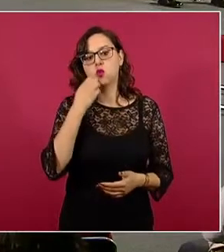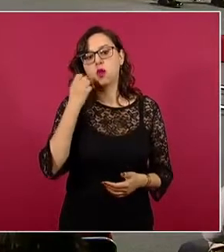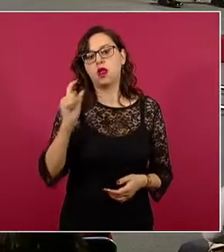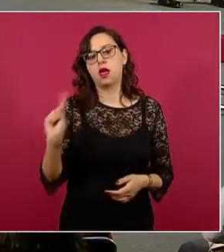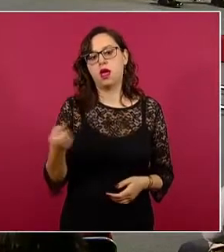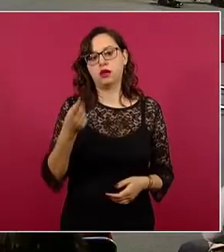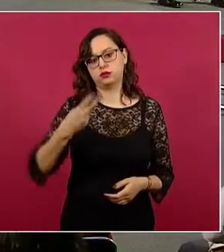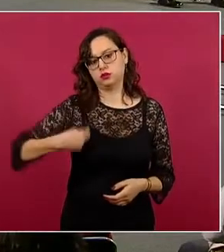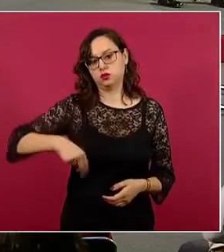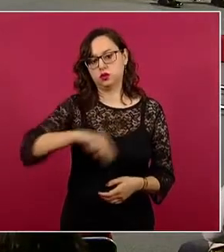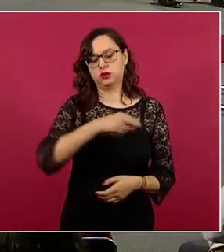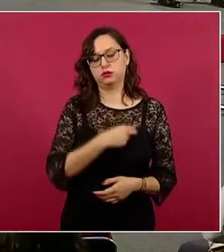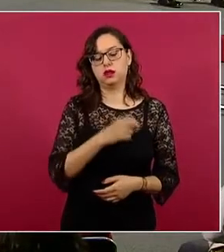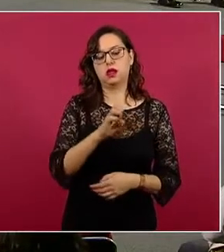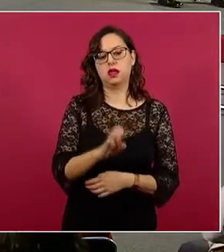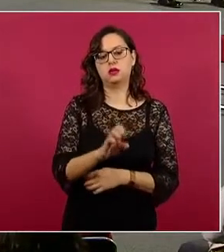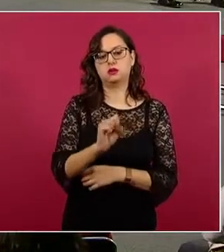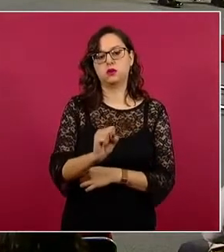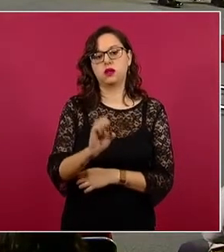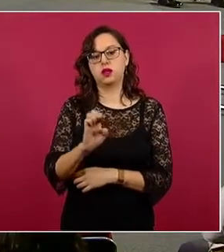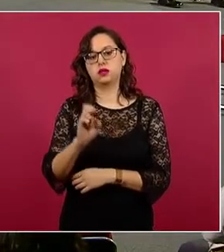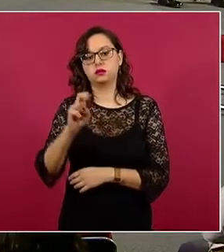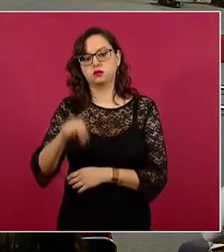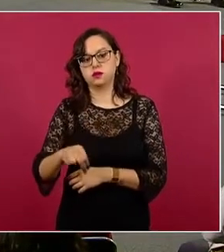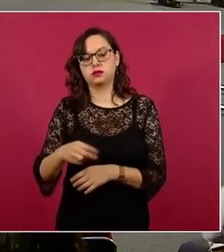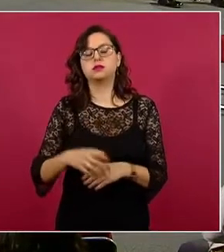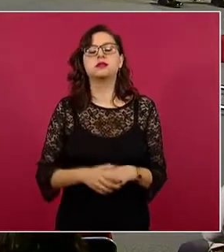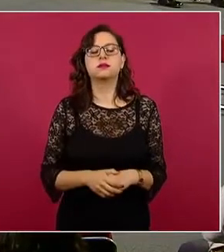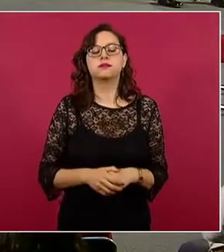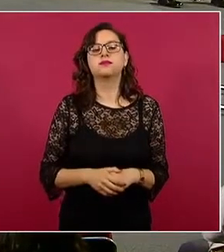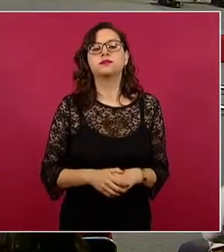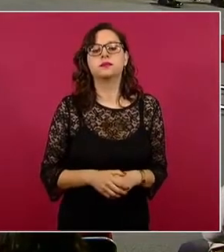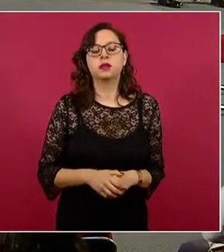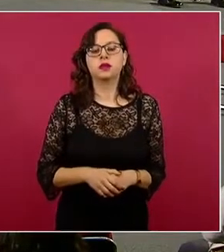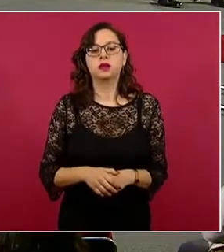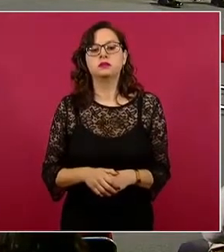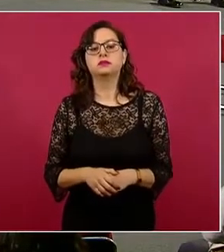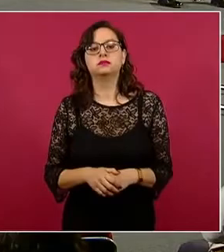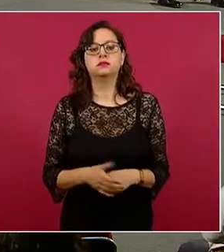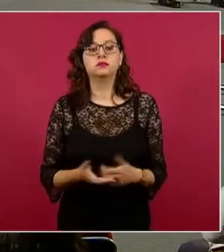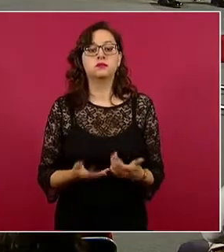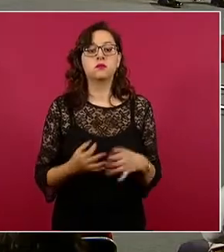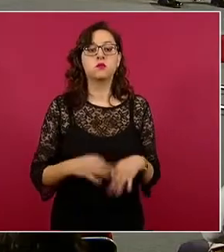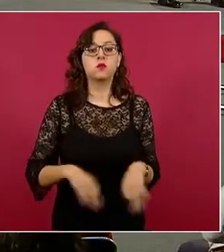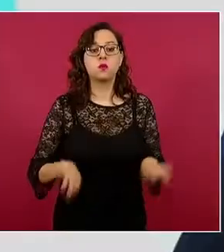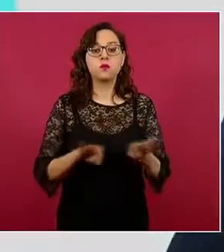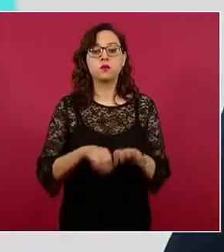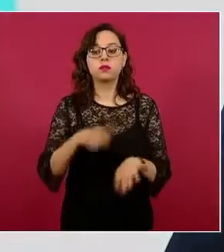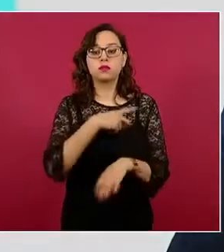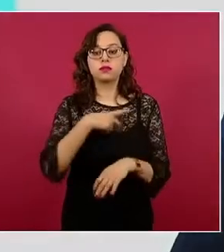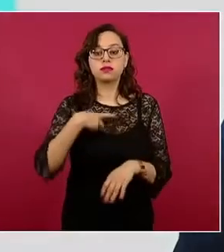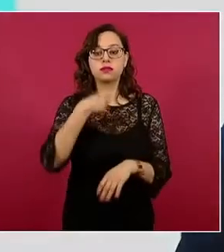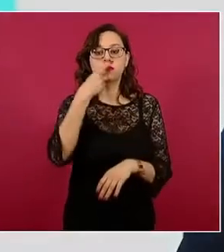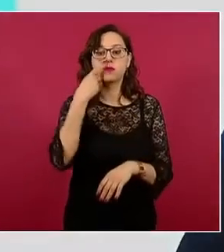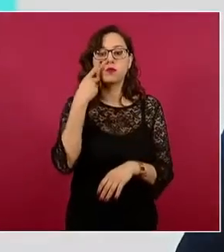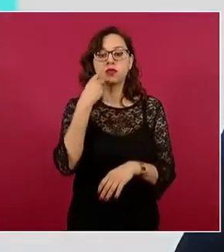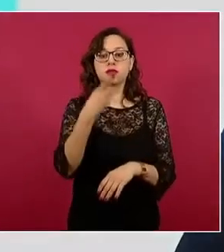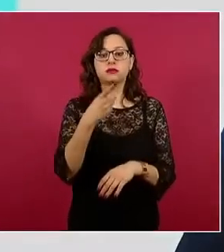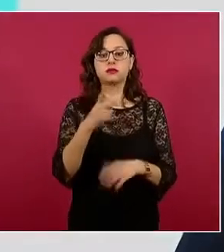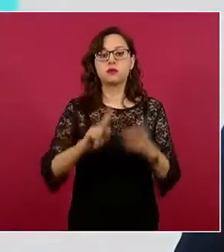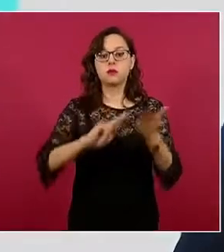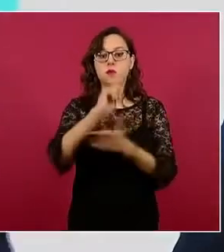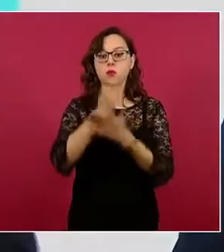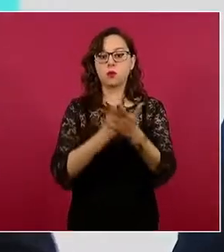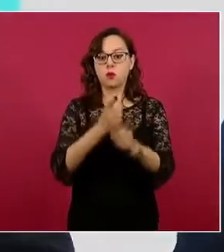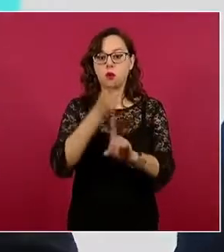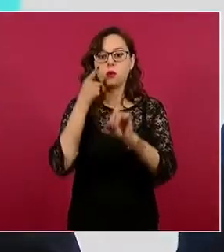lo informado en el informe de gobierno del señor presidente, es de suma importancia recalcar que la atención del programa se